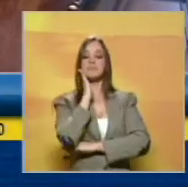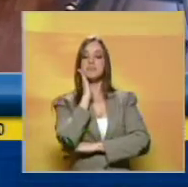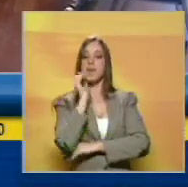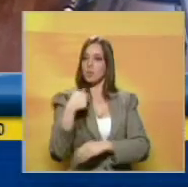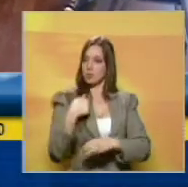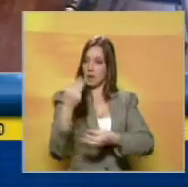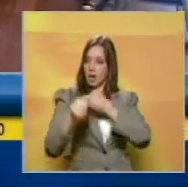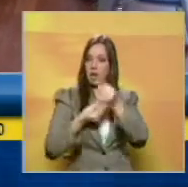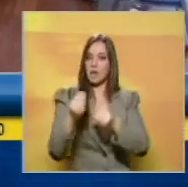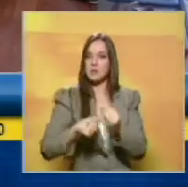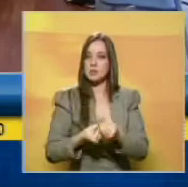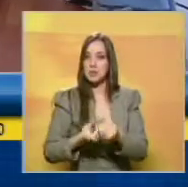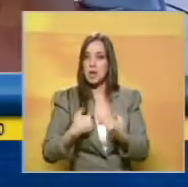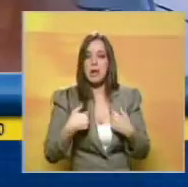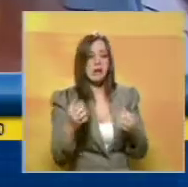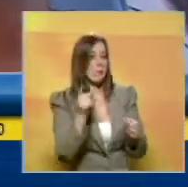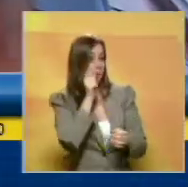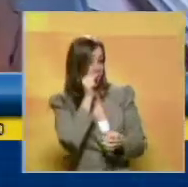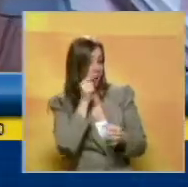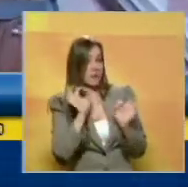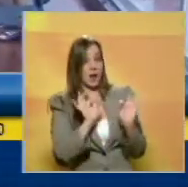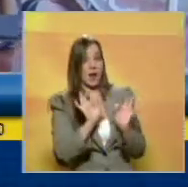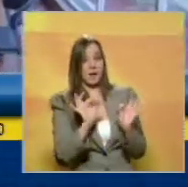algo? Nada, papá, nada.